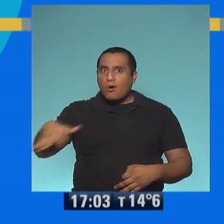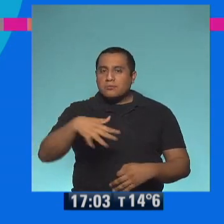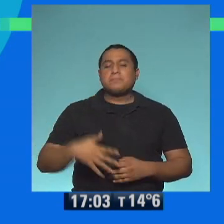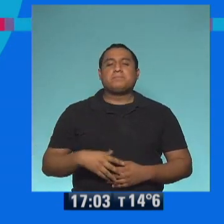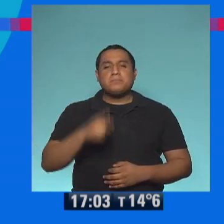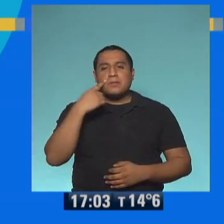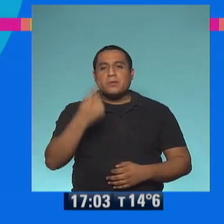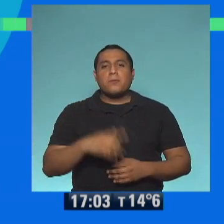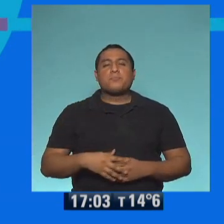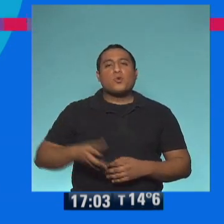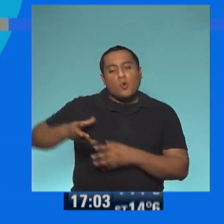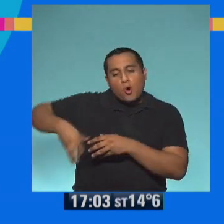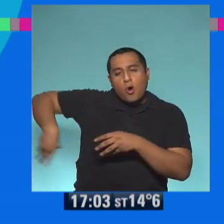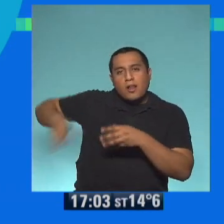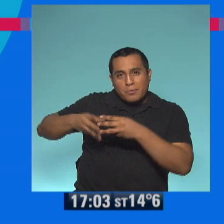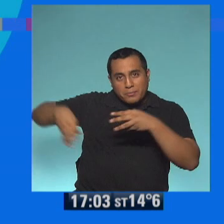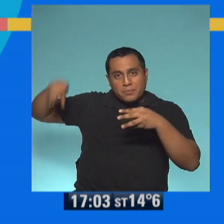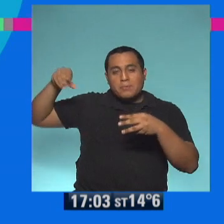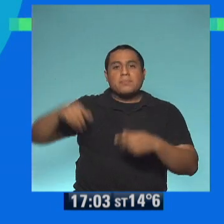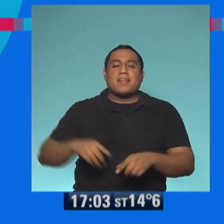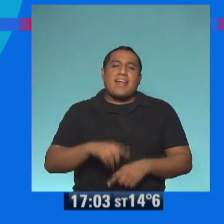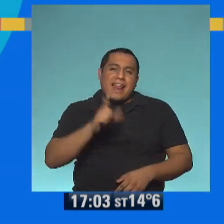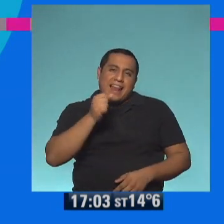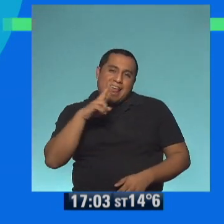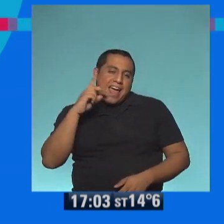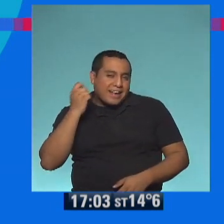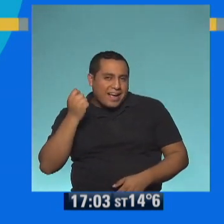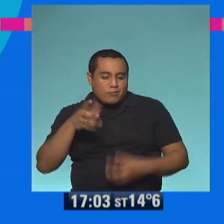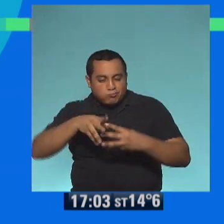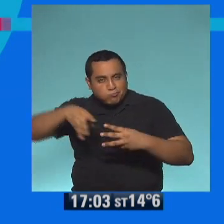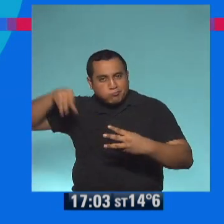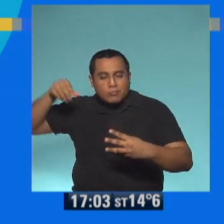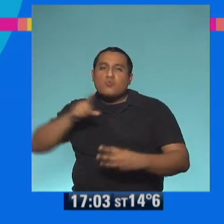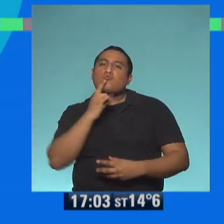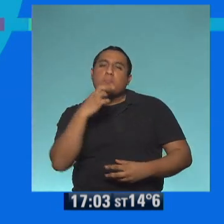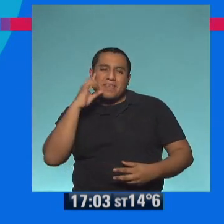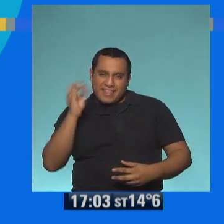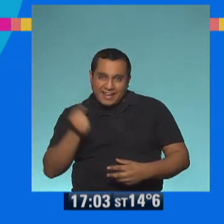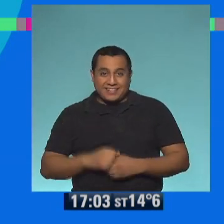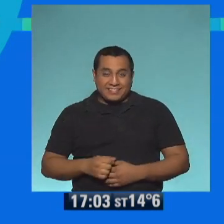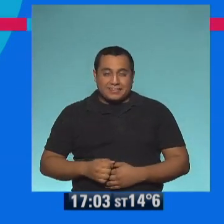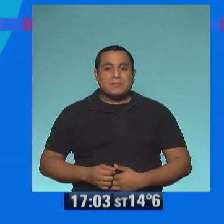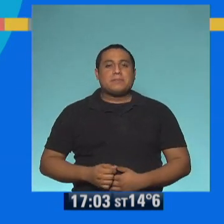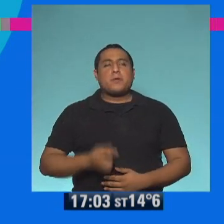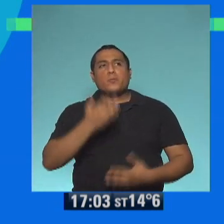malecones larga y tupida de la 16 de luján